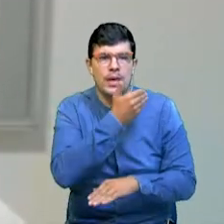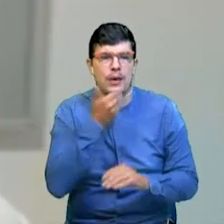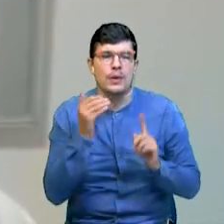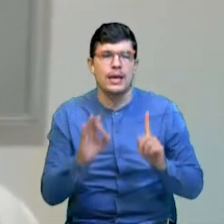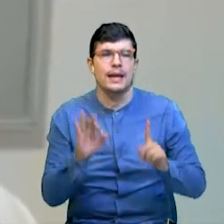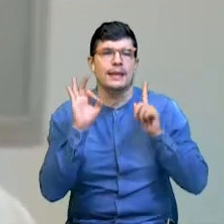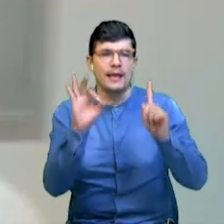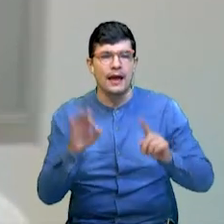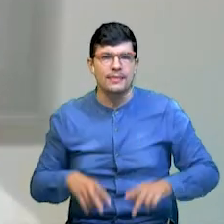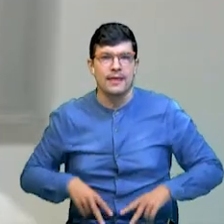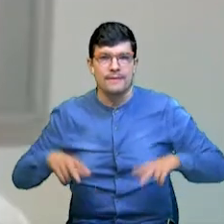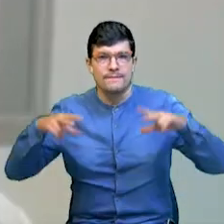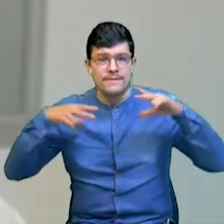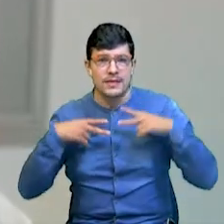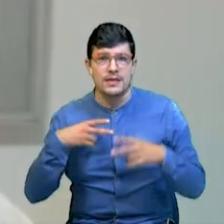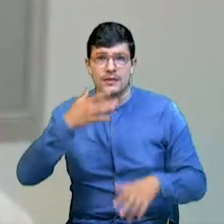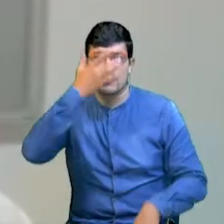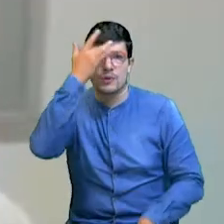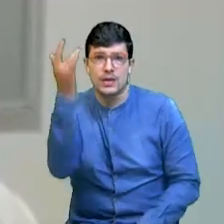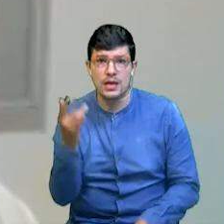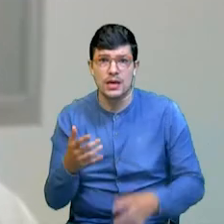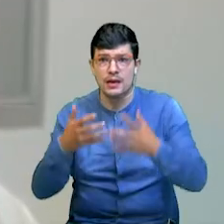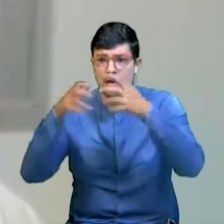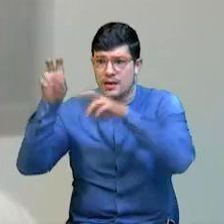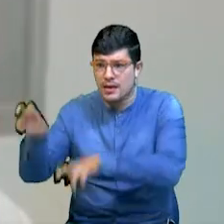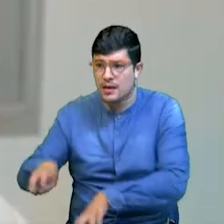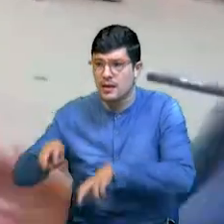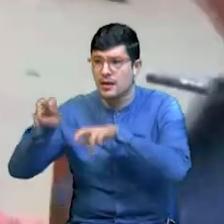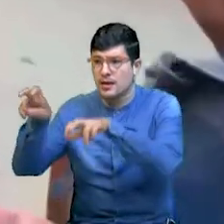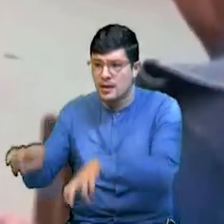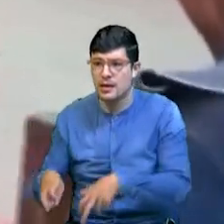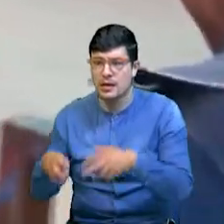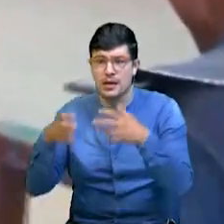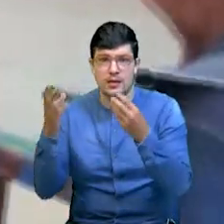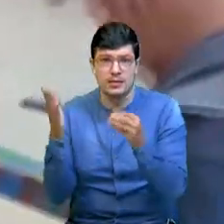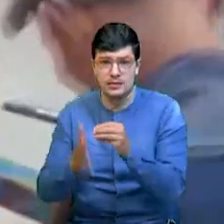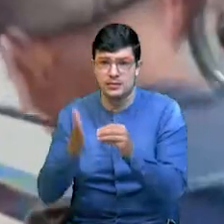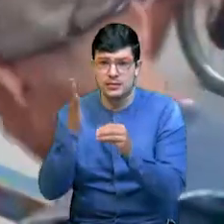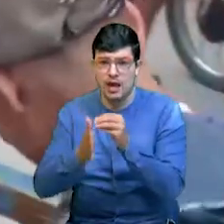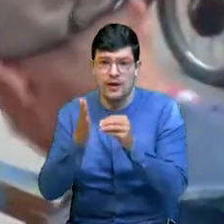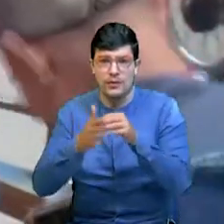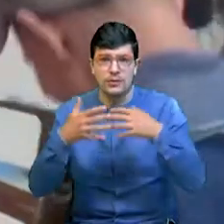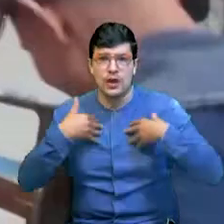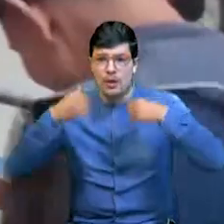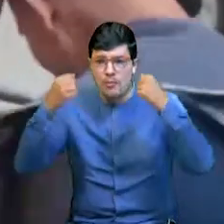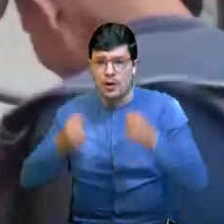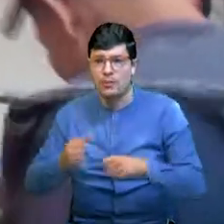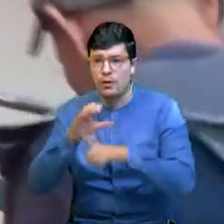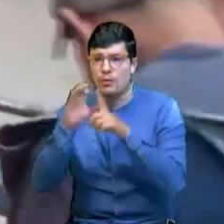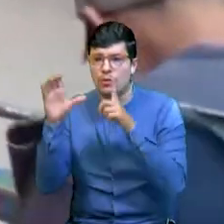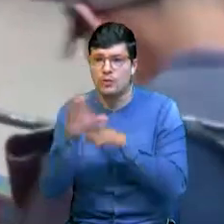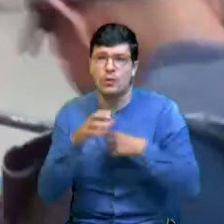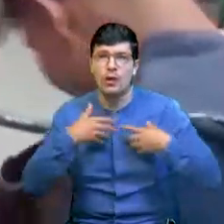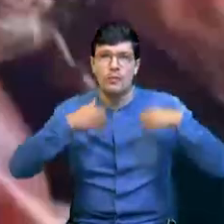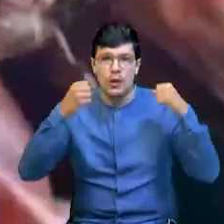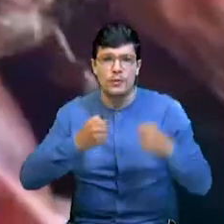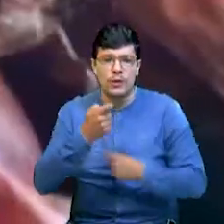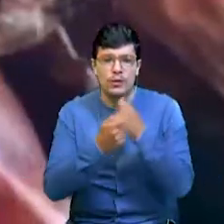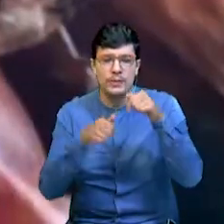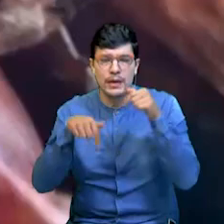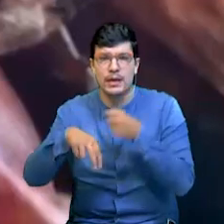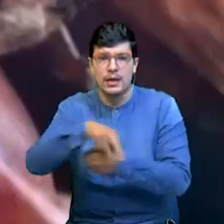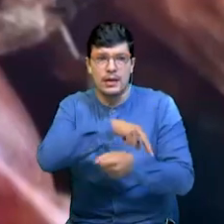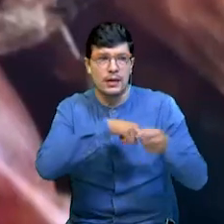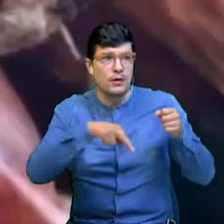calidad de vida, dado que la producción de cebolla hace parte de la cultura de la región, hace parte de la economía de la región, y en ese orden